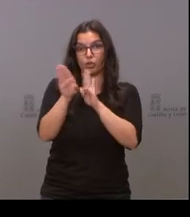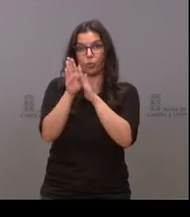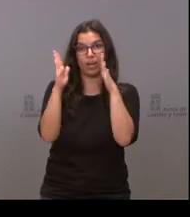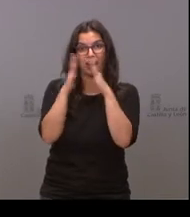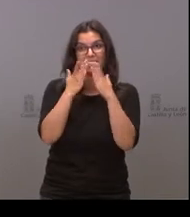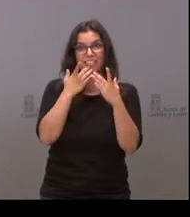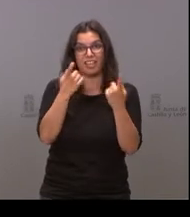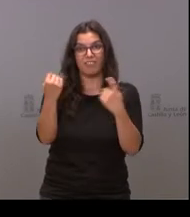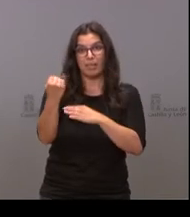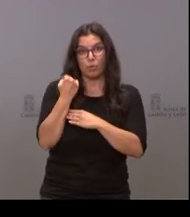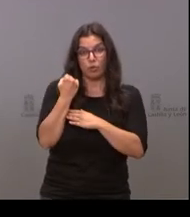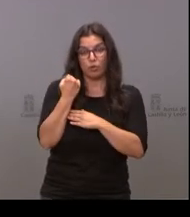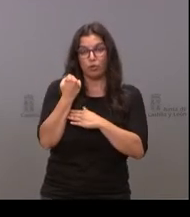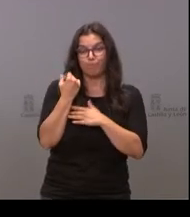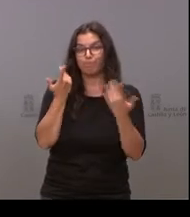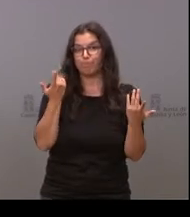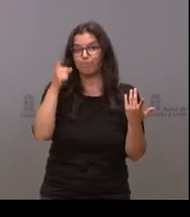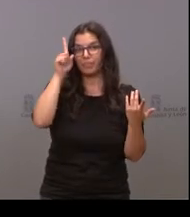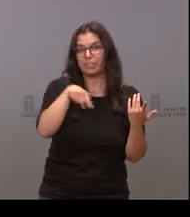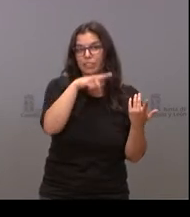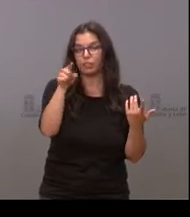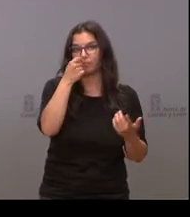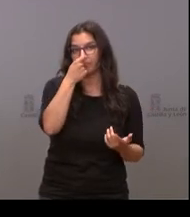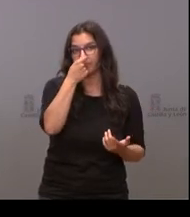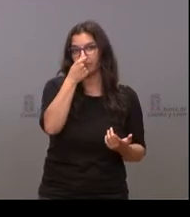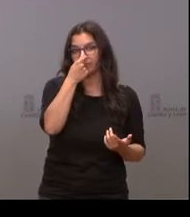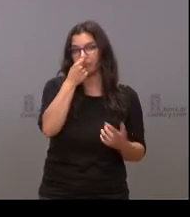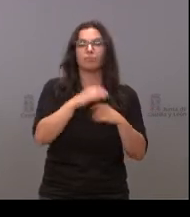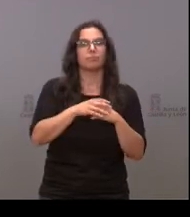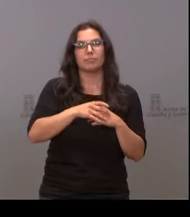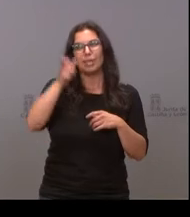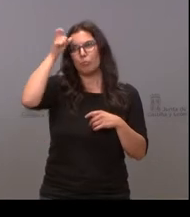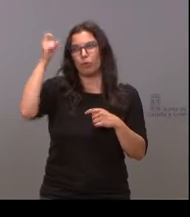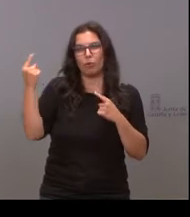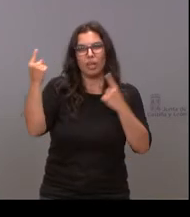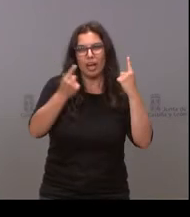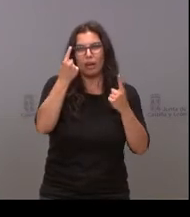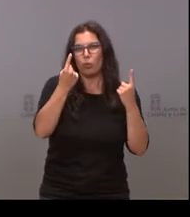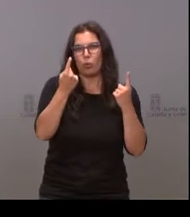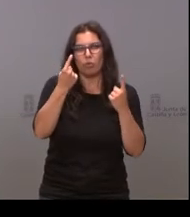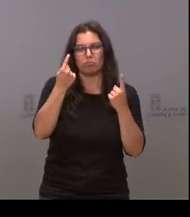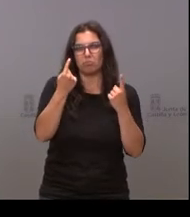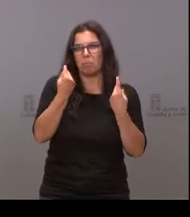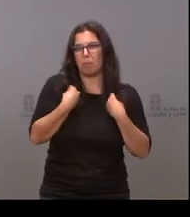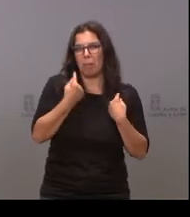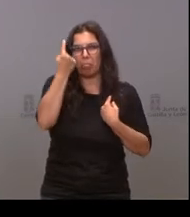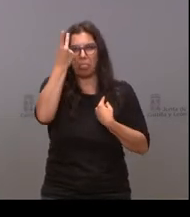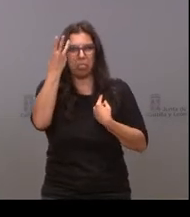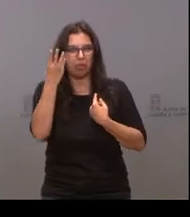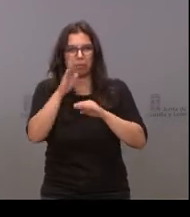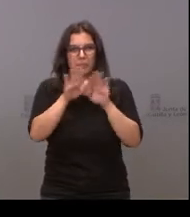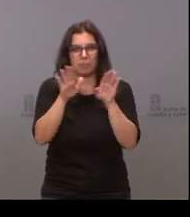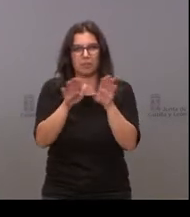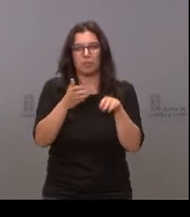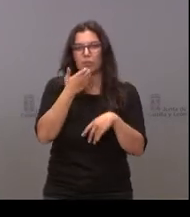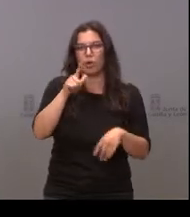necesidades especiales y los vecinos de los pueblos hoy casi despoblados podrán elegir vivir en casa a los vecinos de